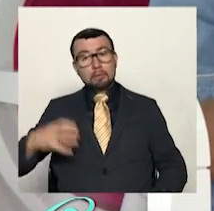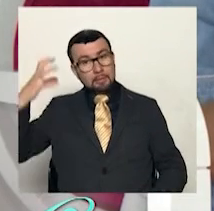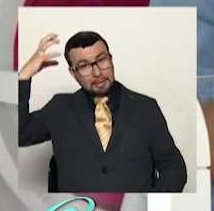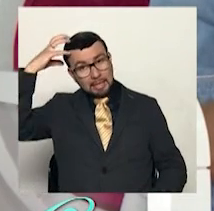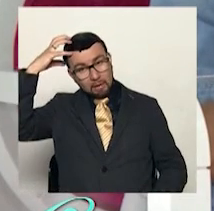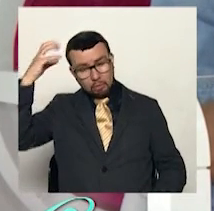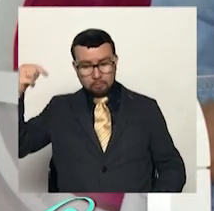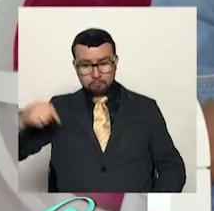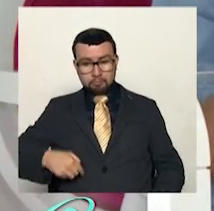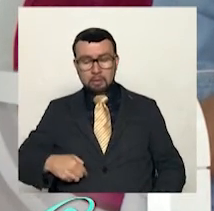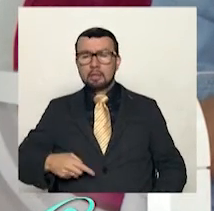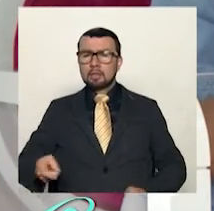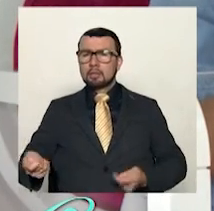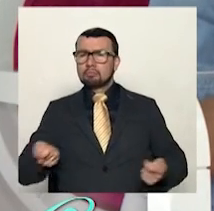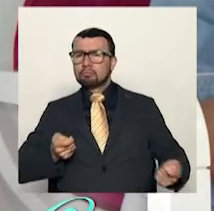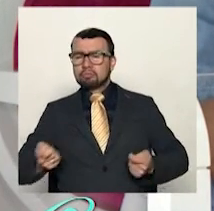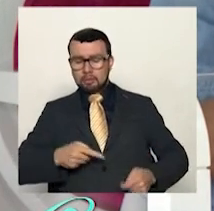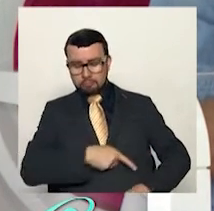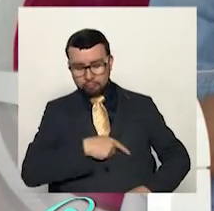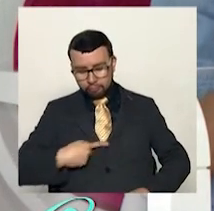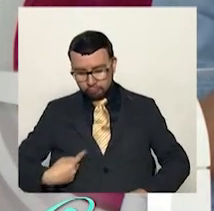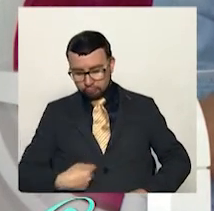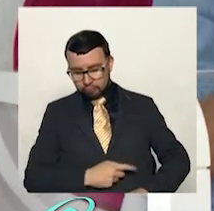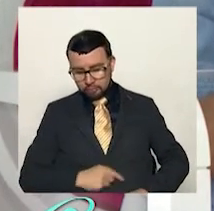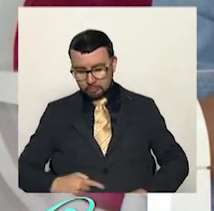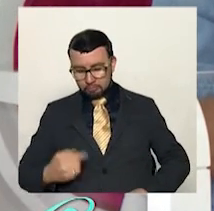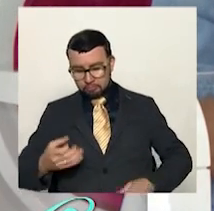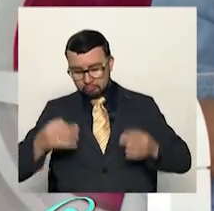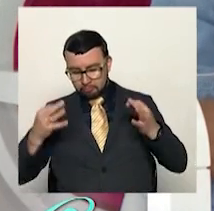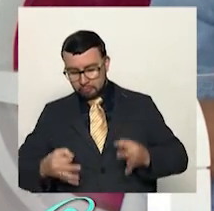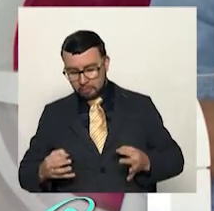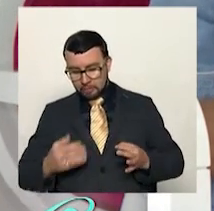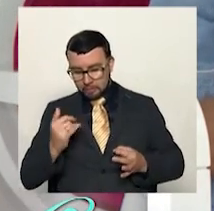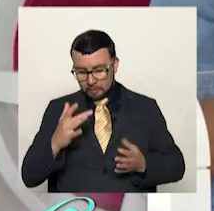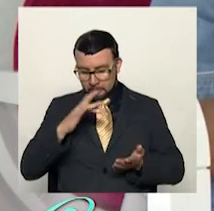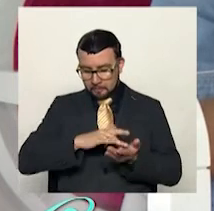el cerebro intestinal. Y eso es tan cierto porque